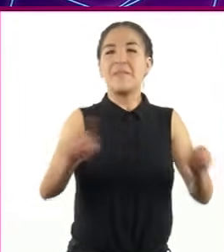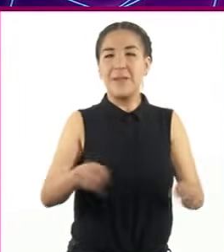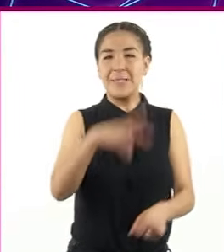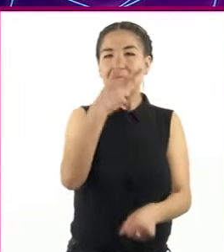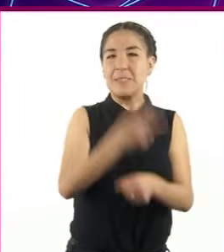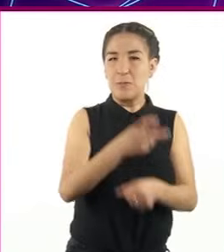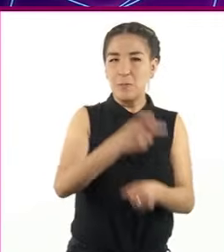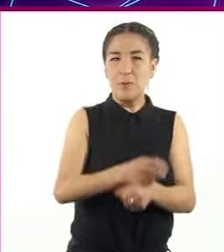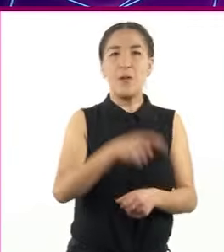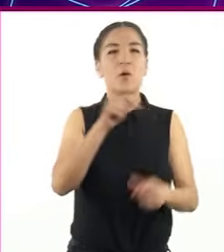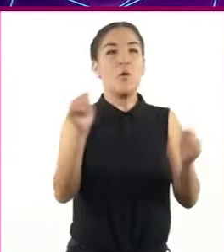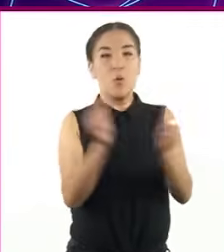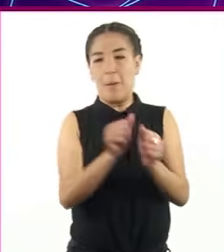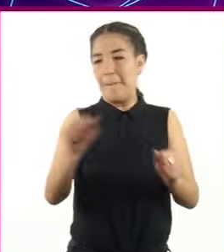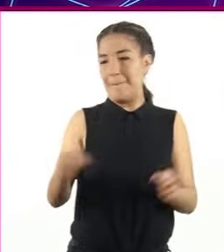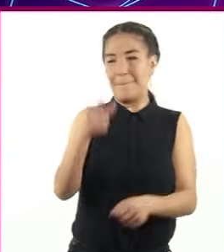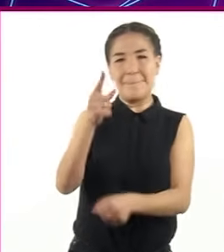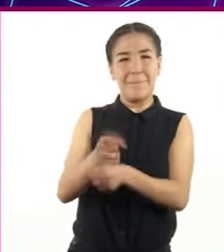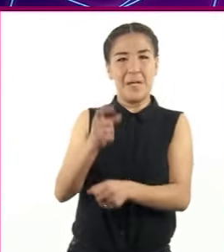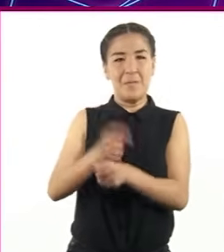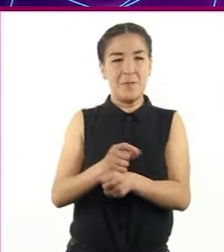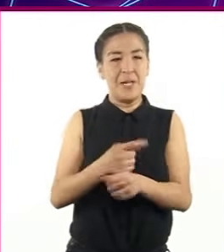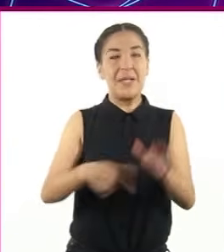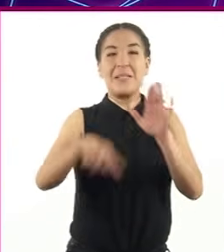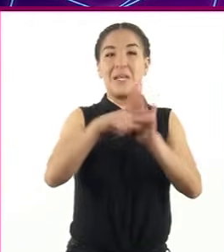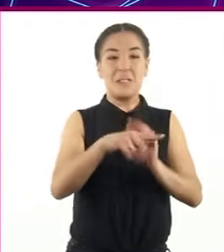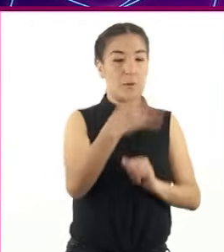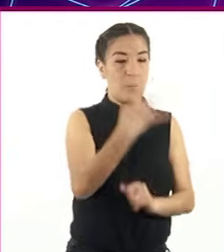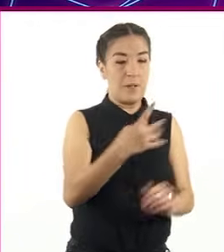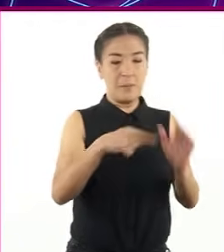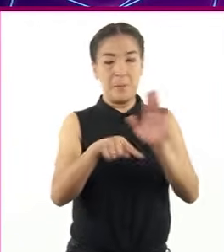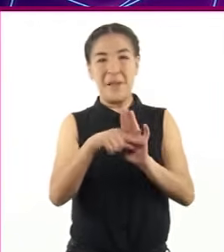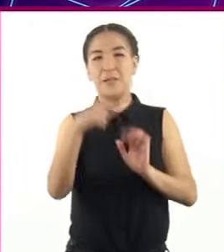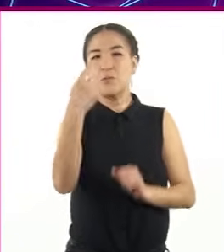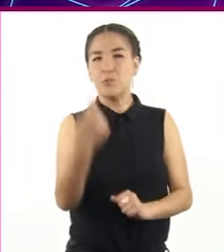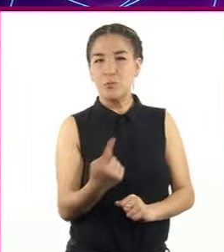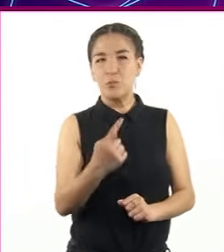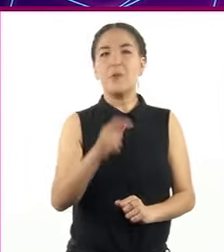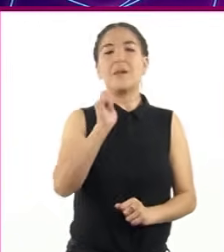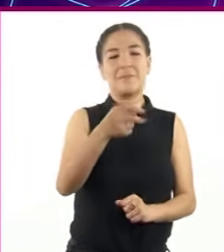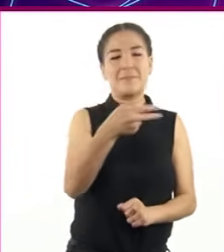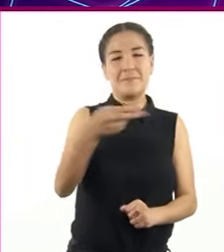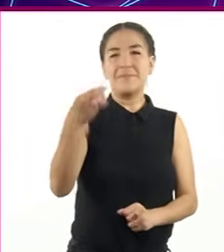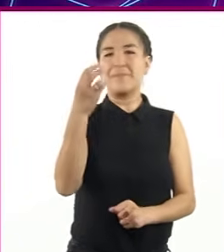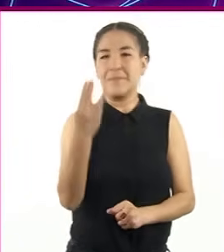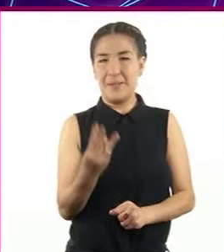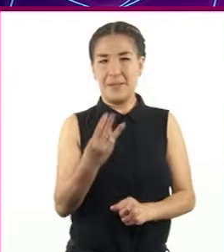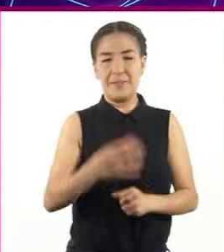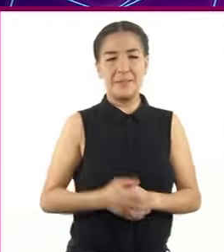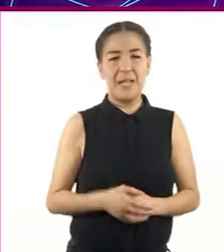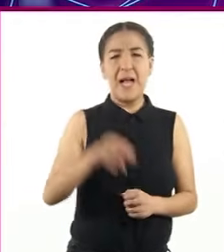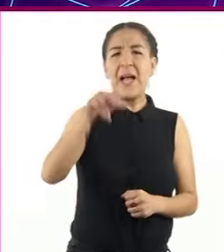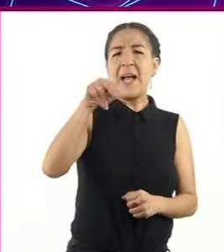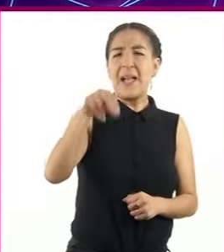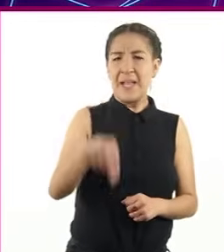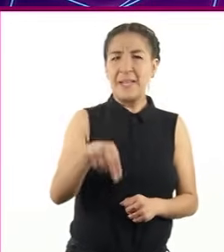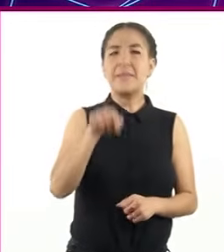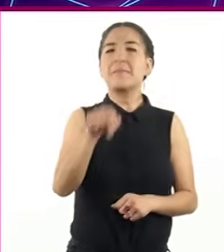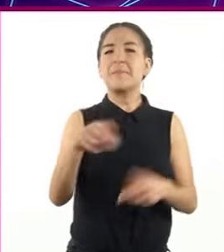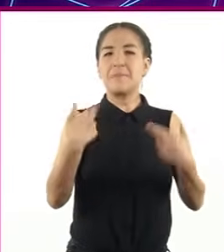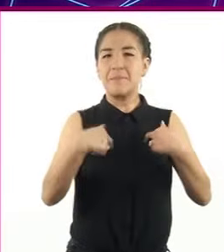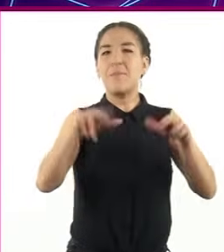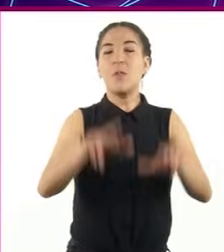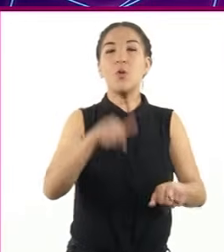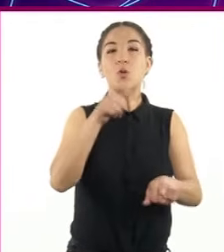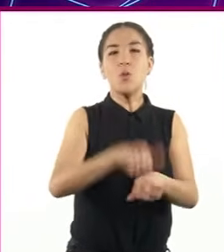segundo término con el primero. Restamos 4 menos 1, que es igual a 3. N representa el número de